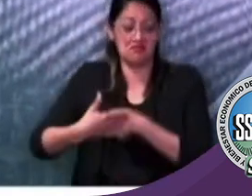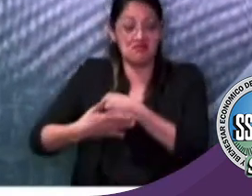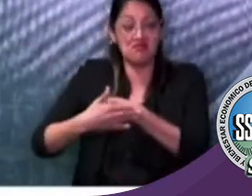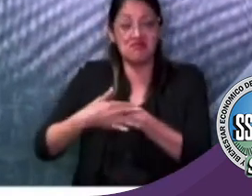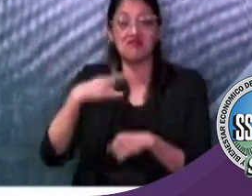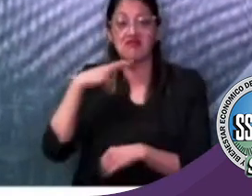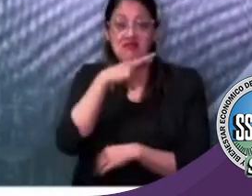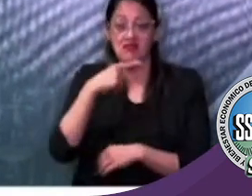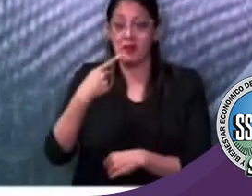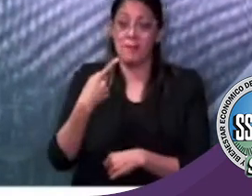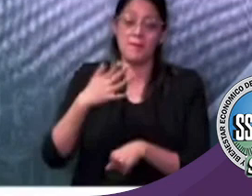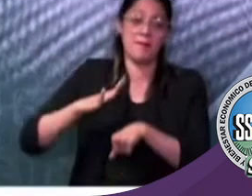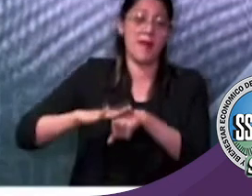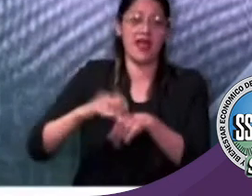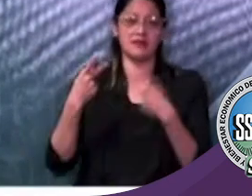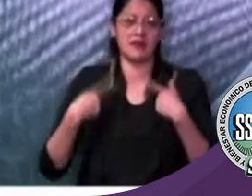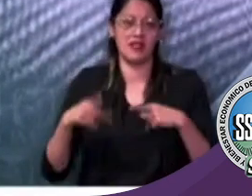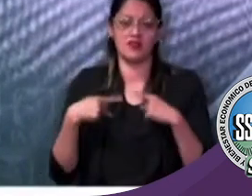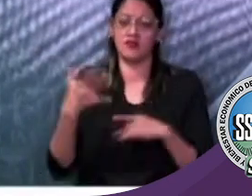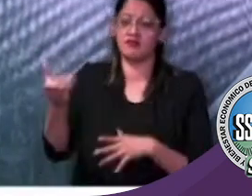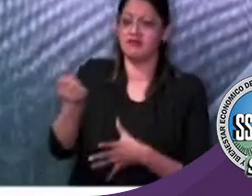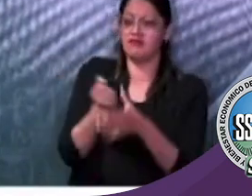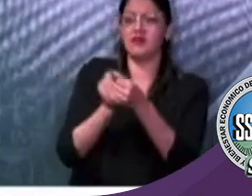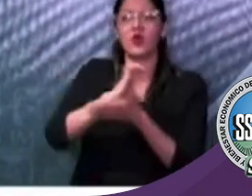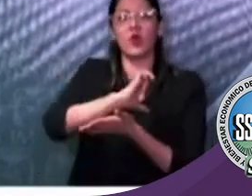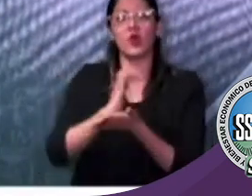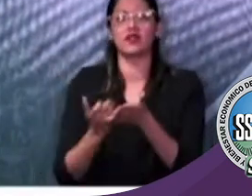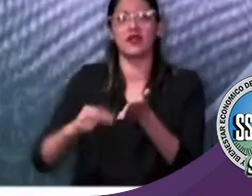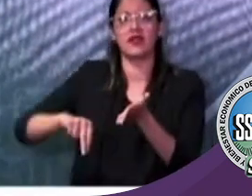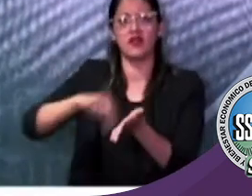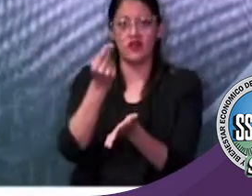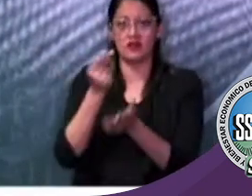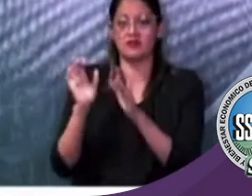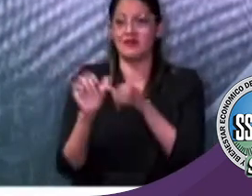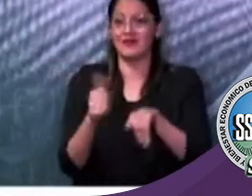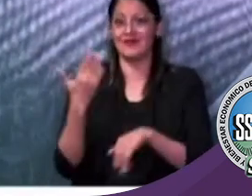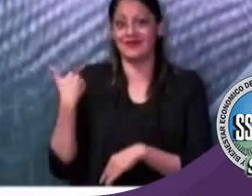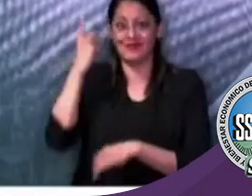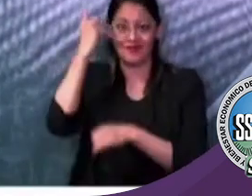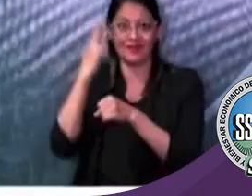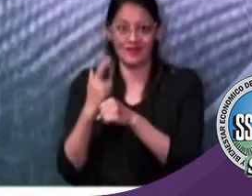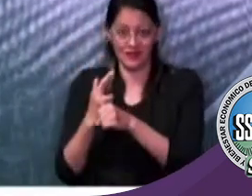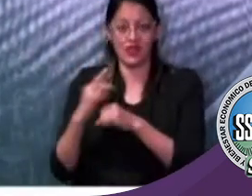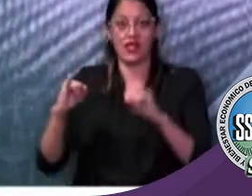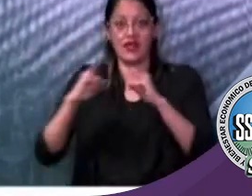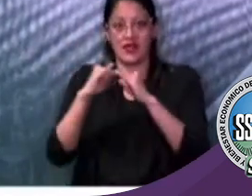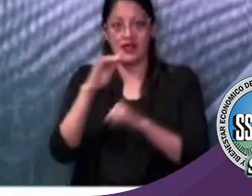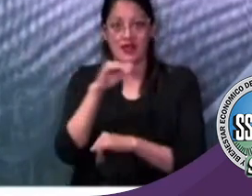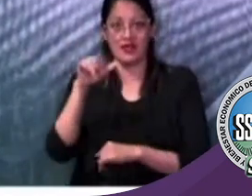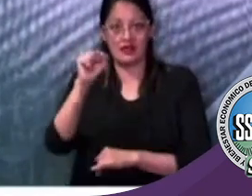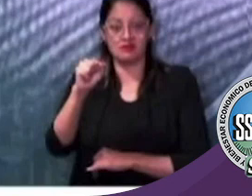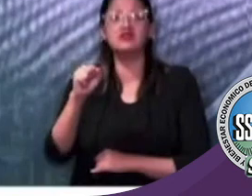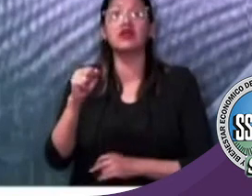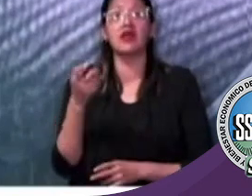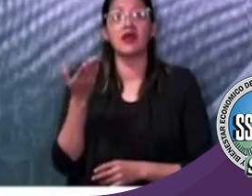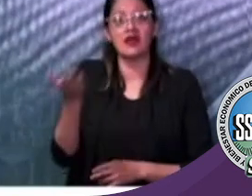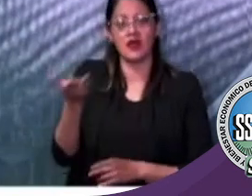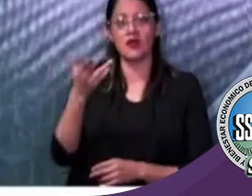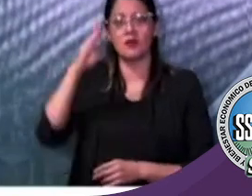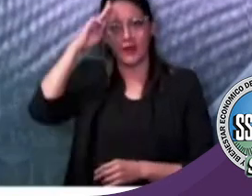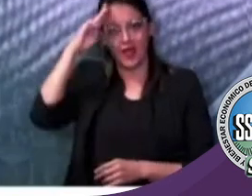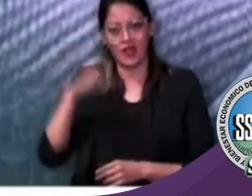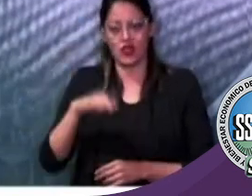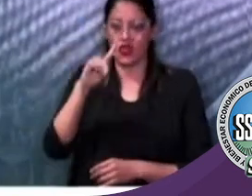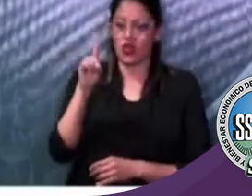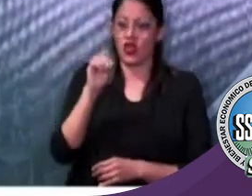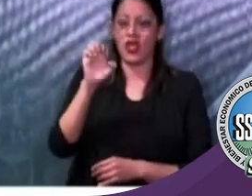de contratar más personal, como ya lo ha anunciado el director del Instituto Mexicano del Seguro Social, el